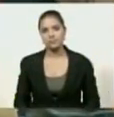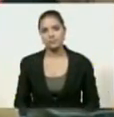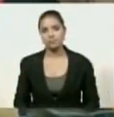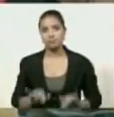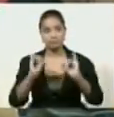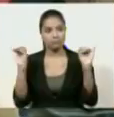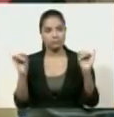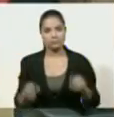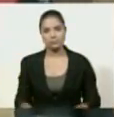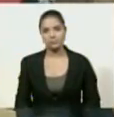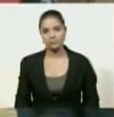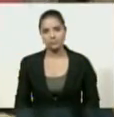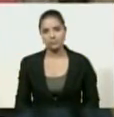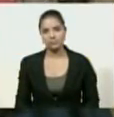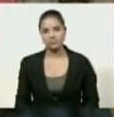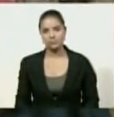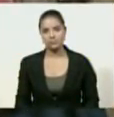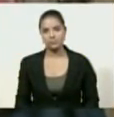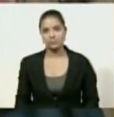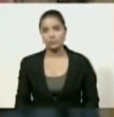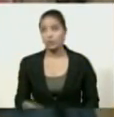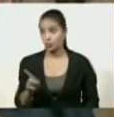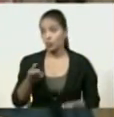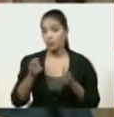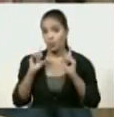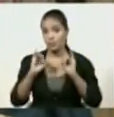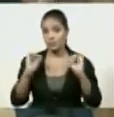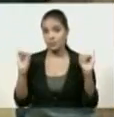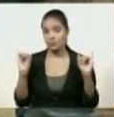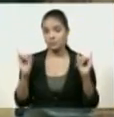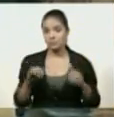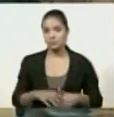todo. Magistrado, si usted autoriza...